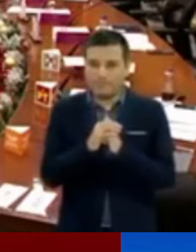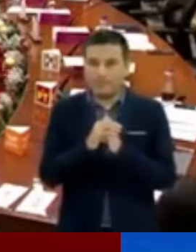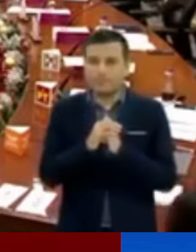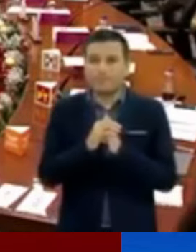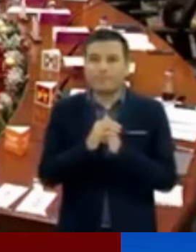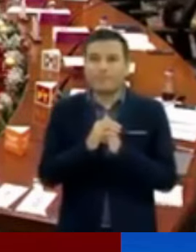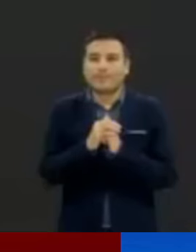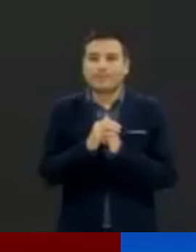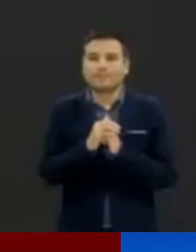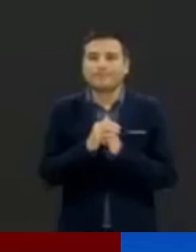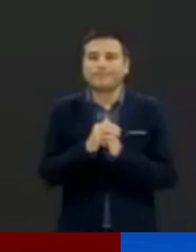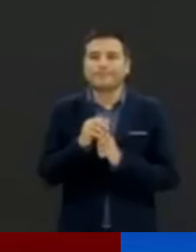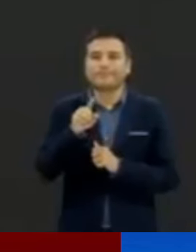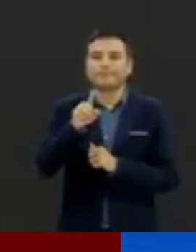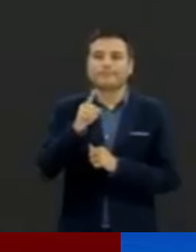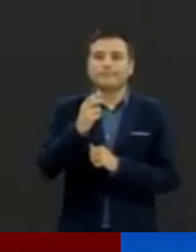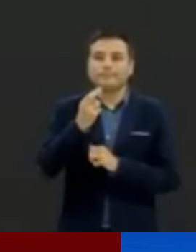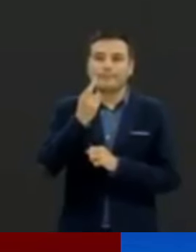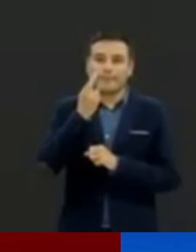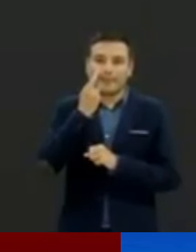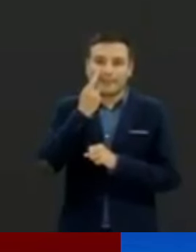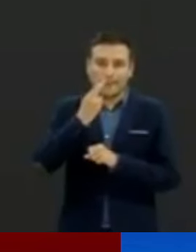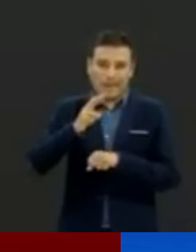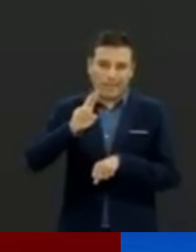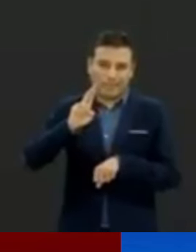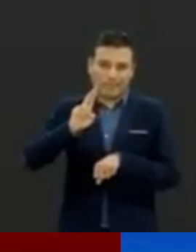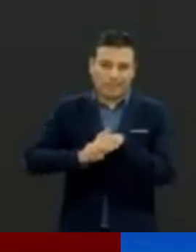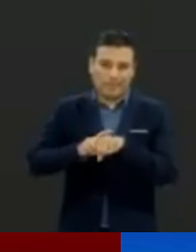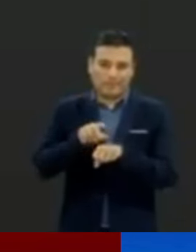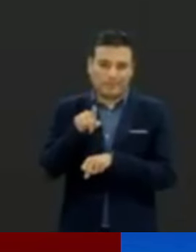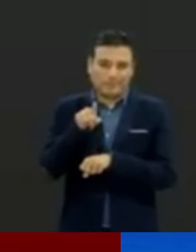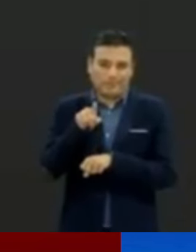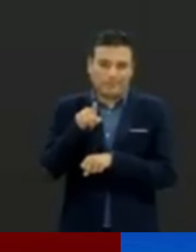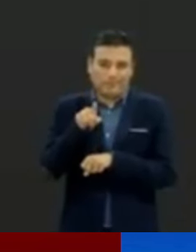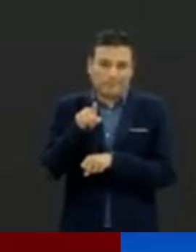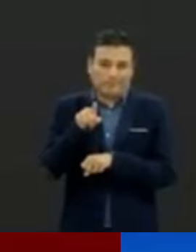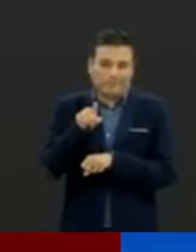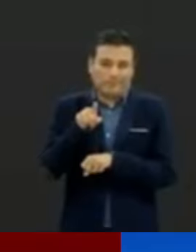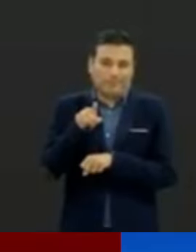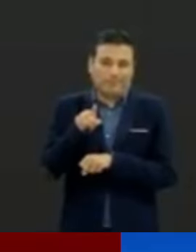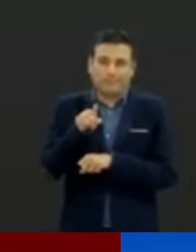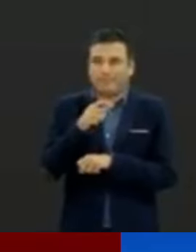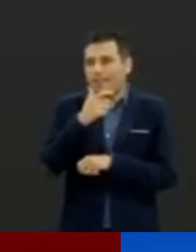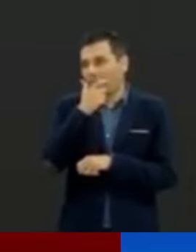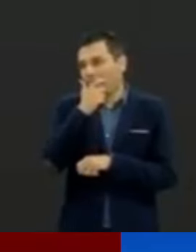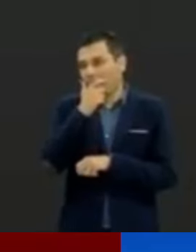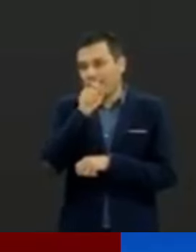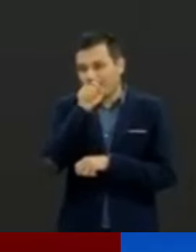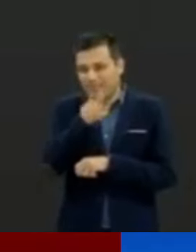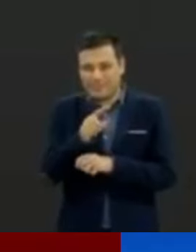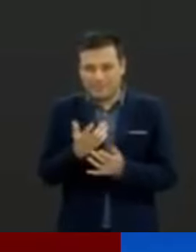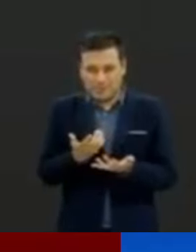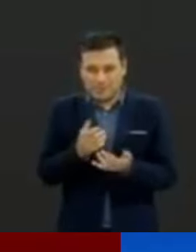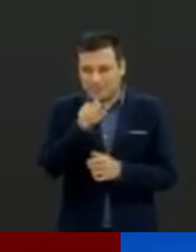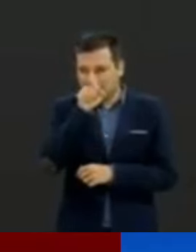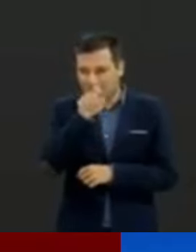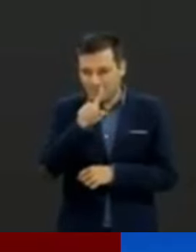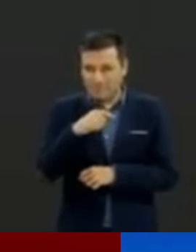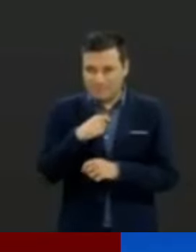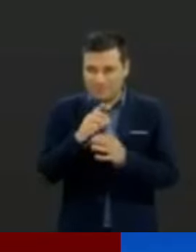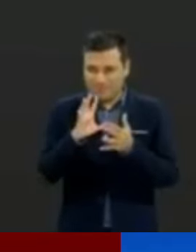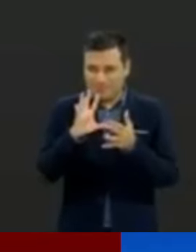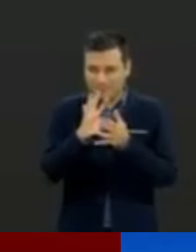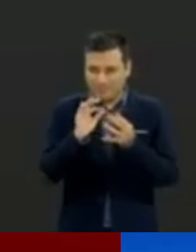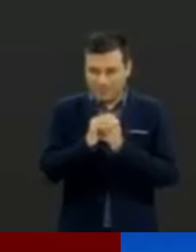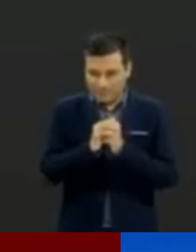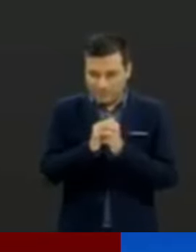delincuencia desorganizada querer pontificar pues es de risa, ¿no? Y también recordar que lo